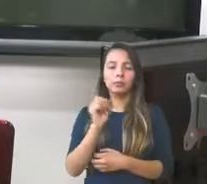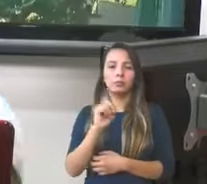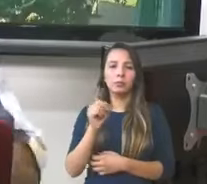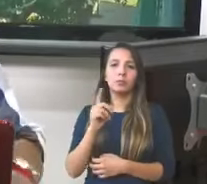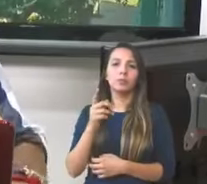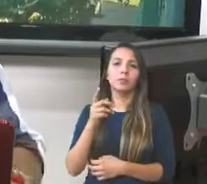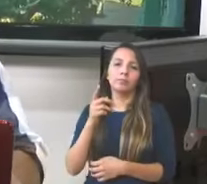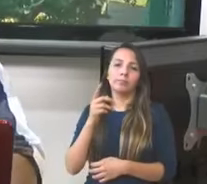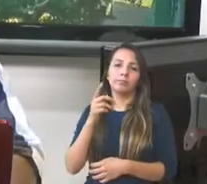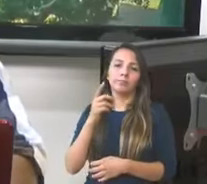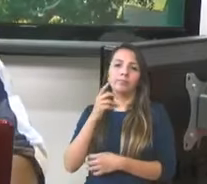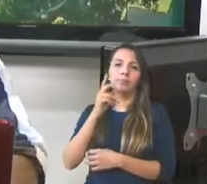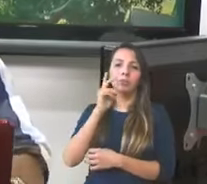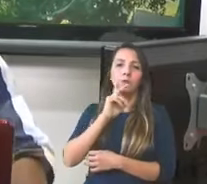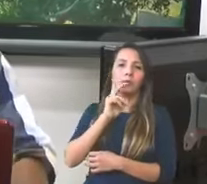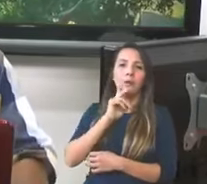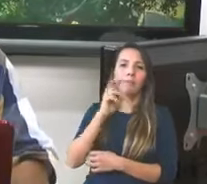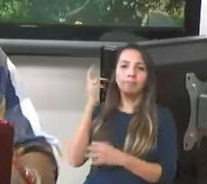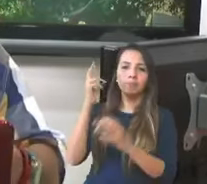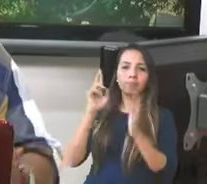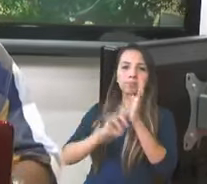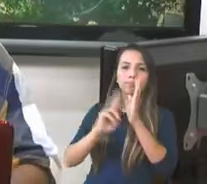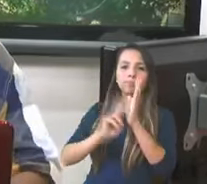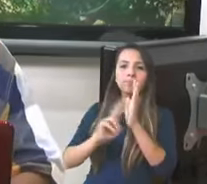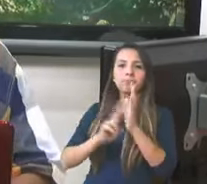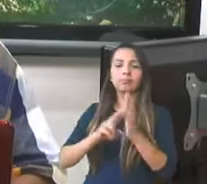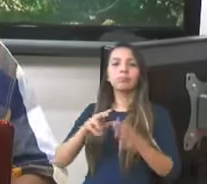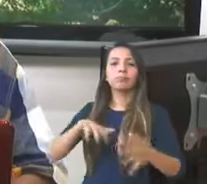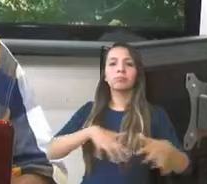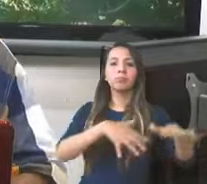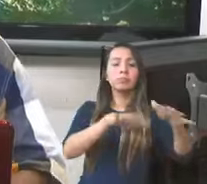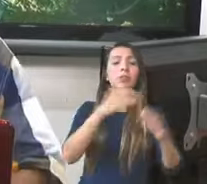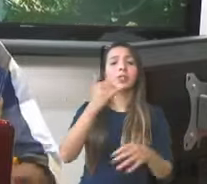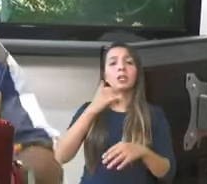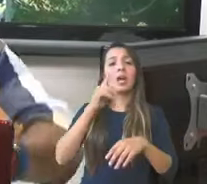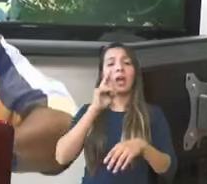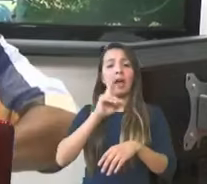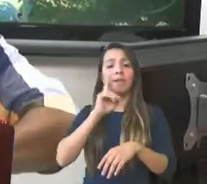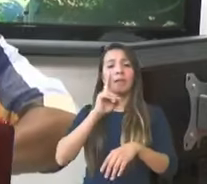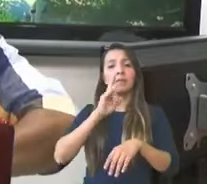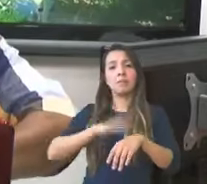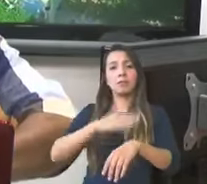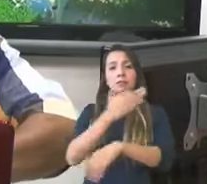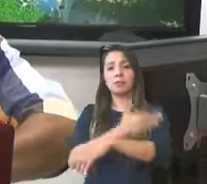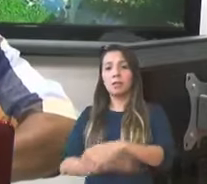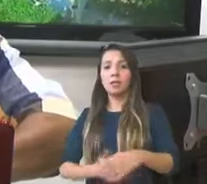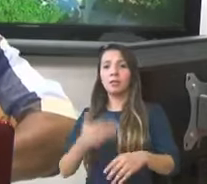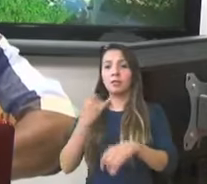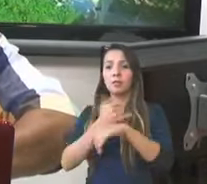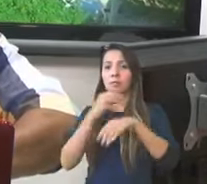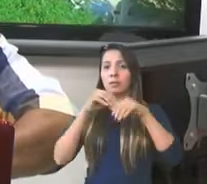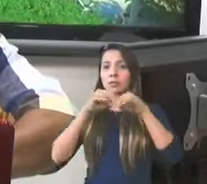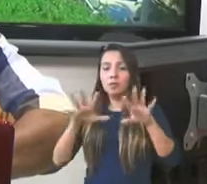presentando con respecto a las informaciones o las noticias que se den desde ahorita, que son